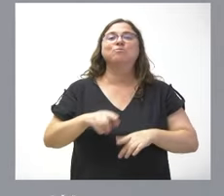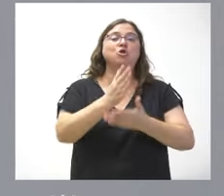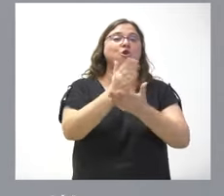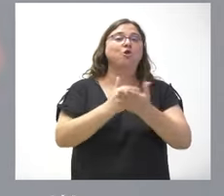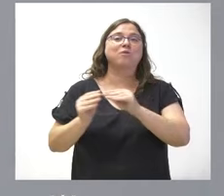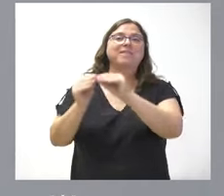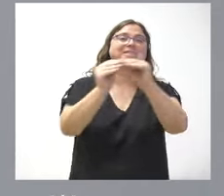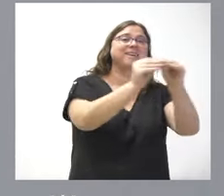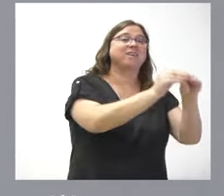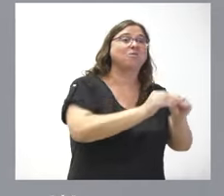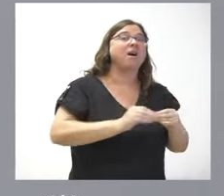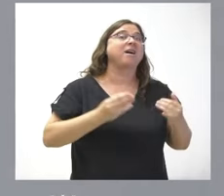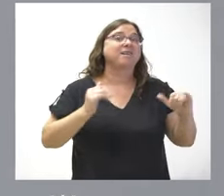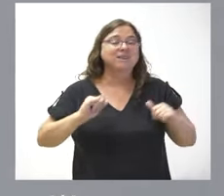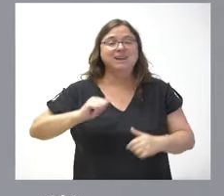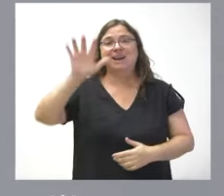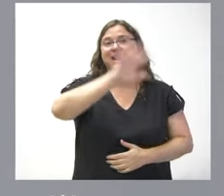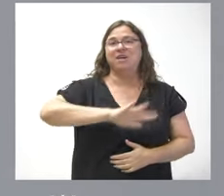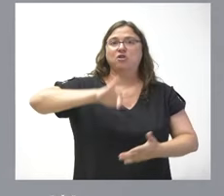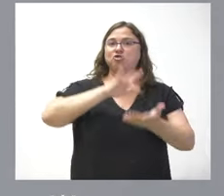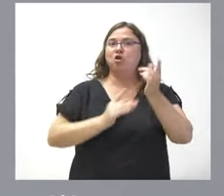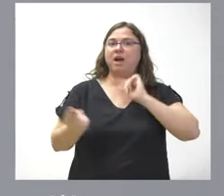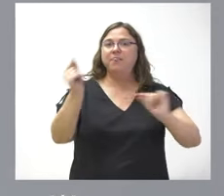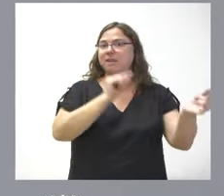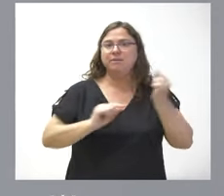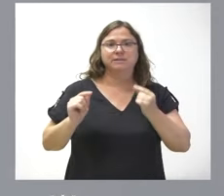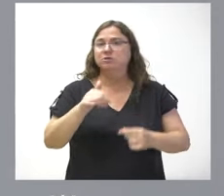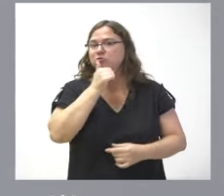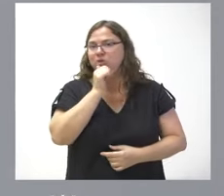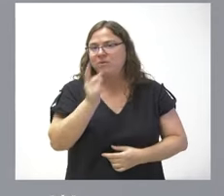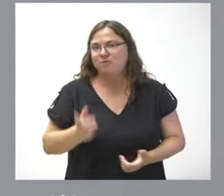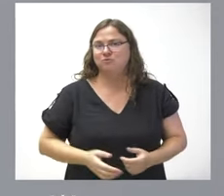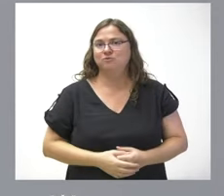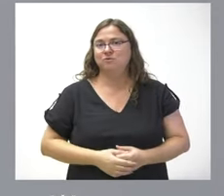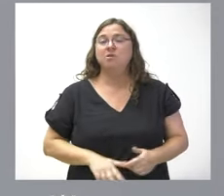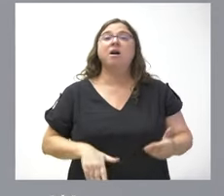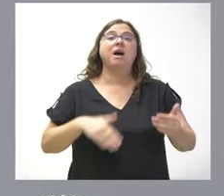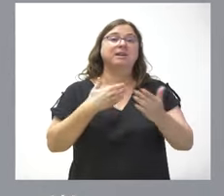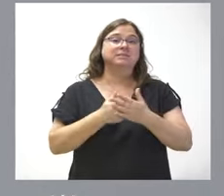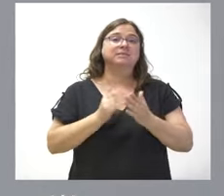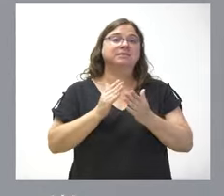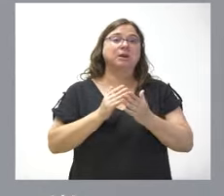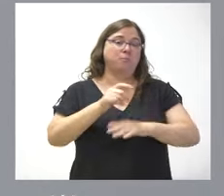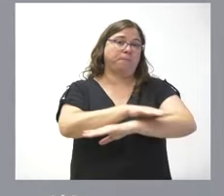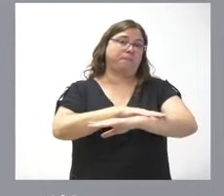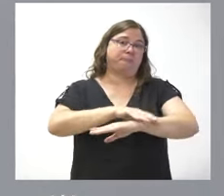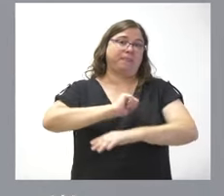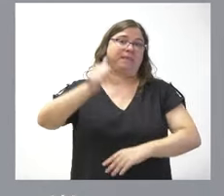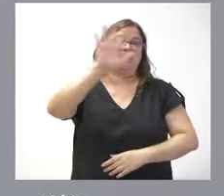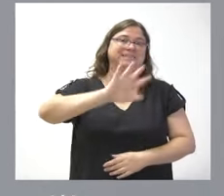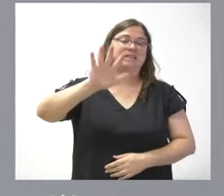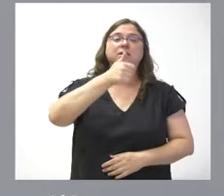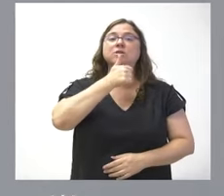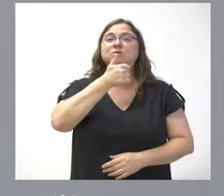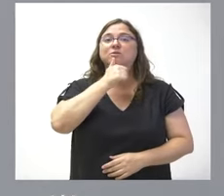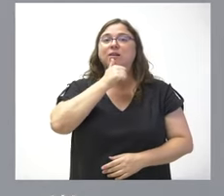autónomas ni siqua a nivel nacional donde se ha celebrado este debate de política general incluso a nivel nacional ni siquiera se